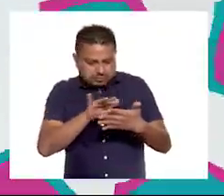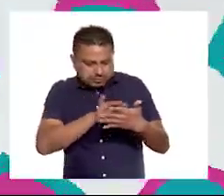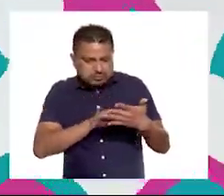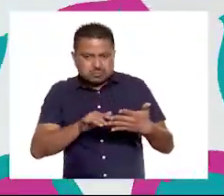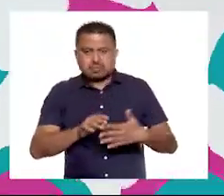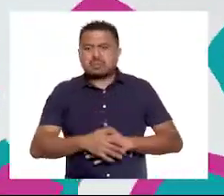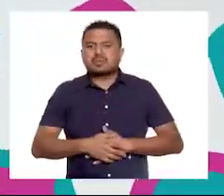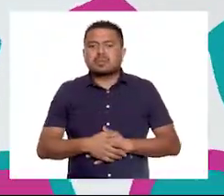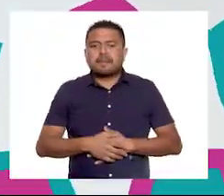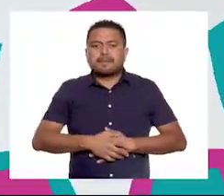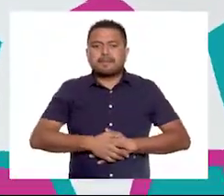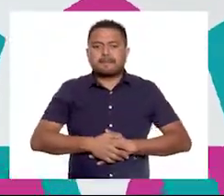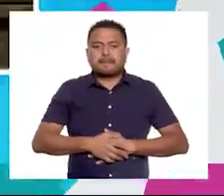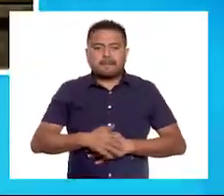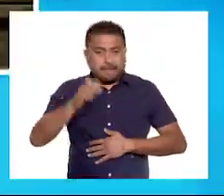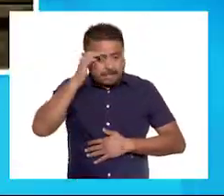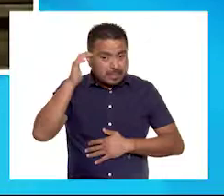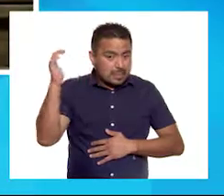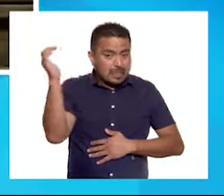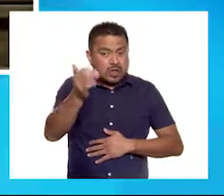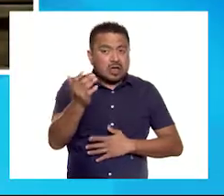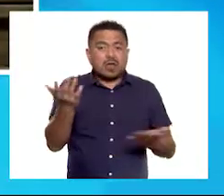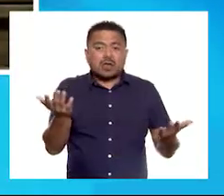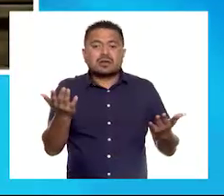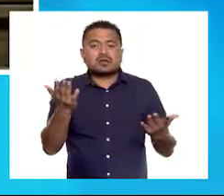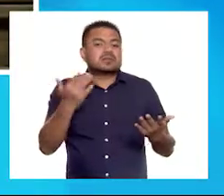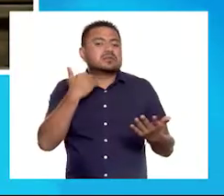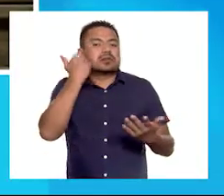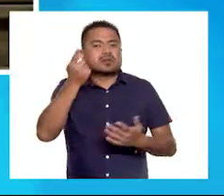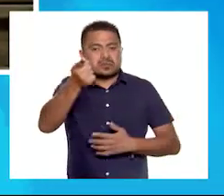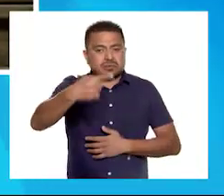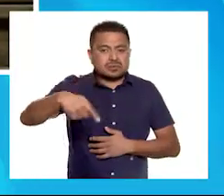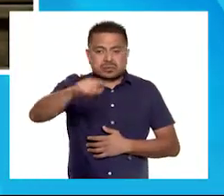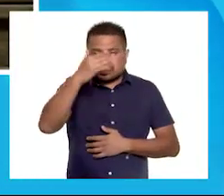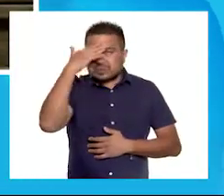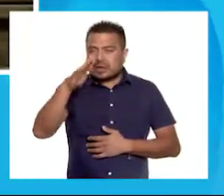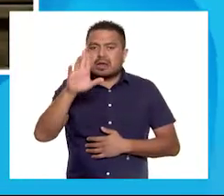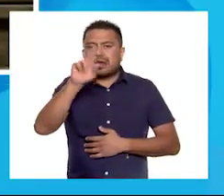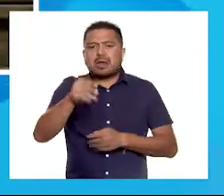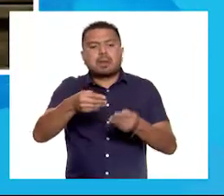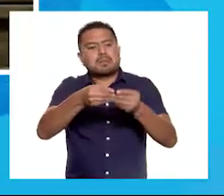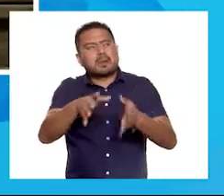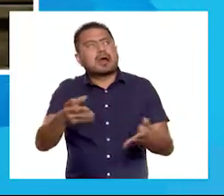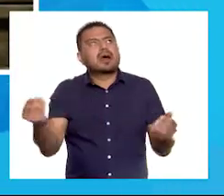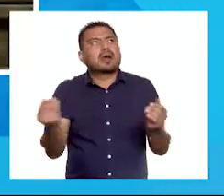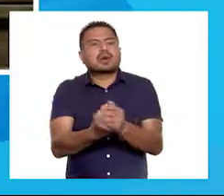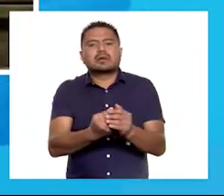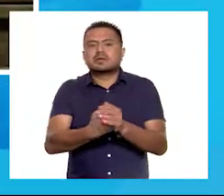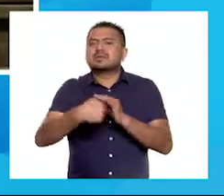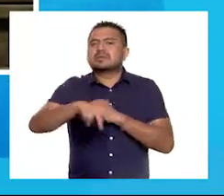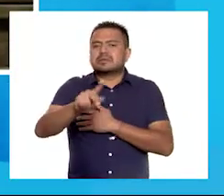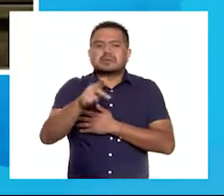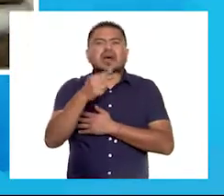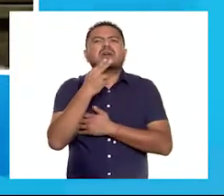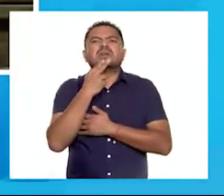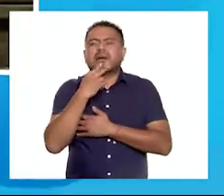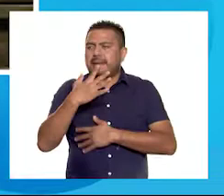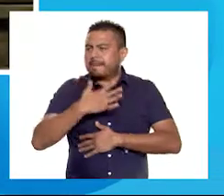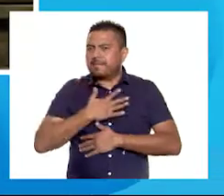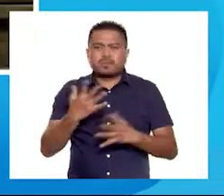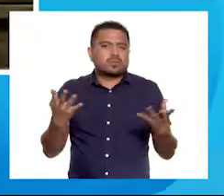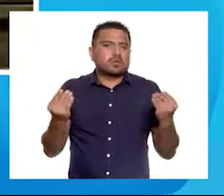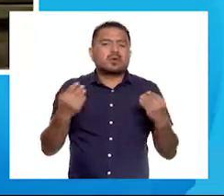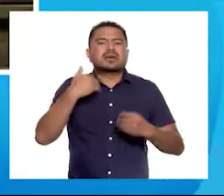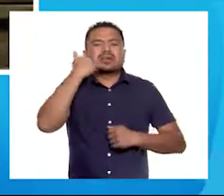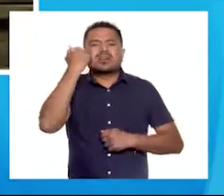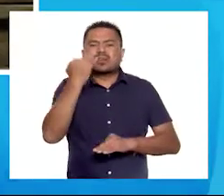Vamos a leerla. Mira. Hola, Jefe. Quiero que sepan que no me pierdo sus clases. Me han servido mucho,